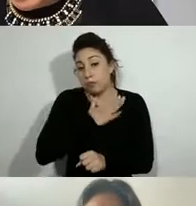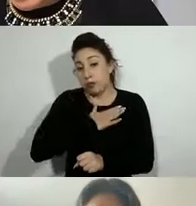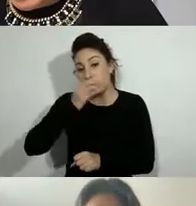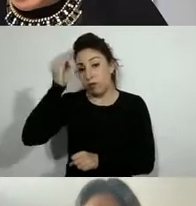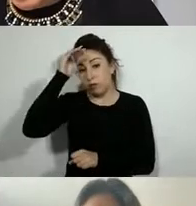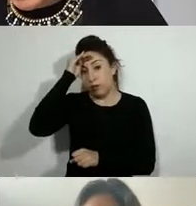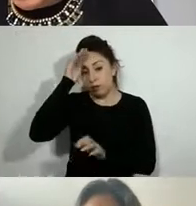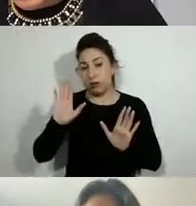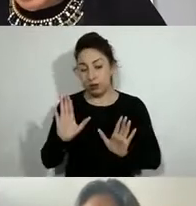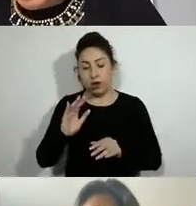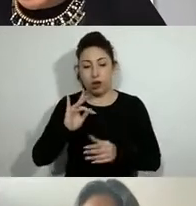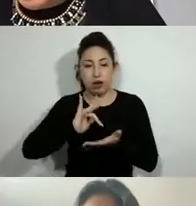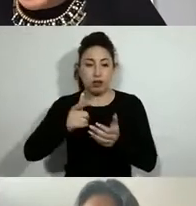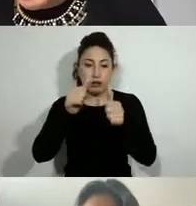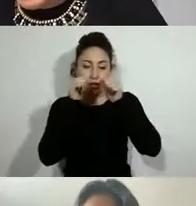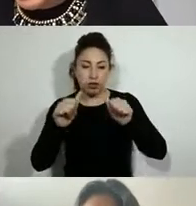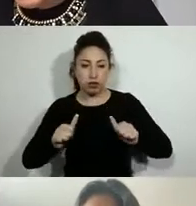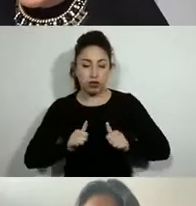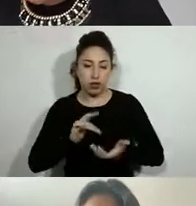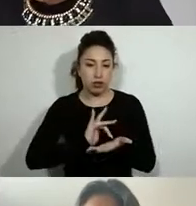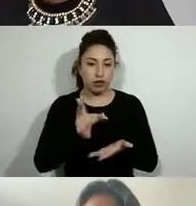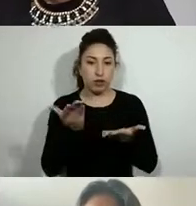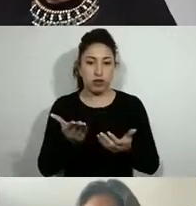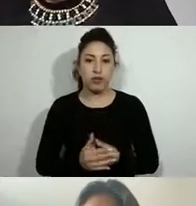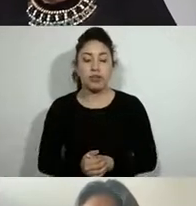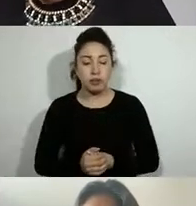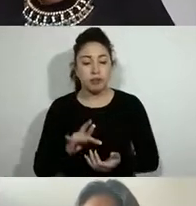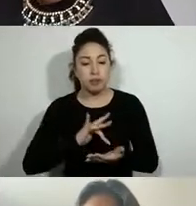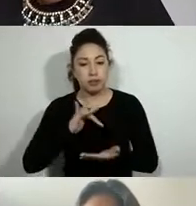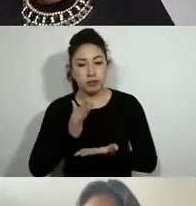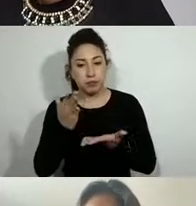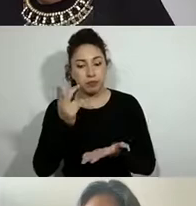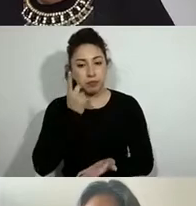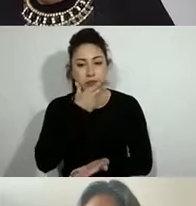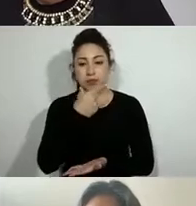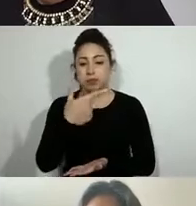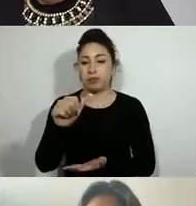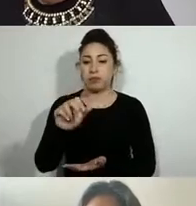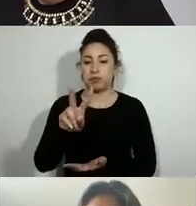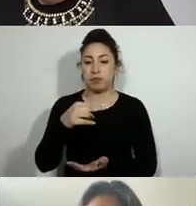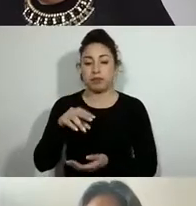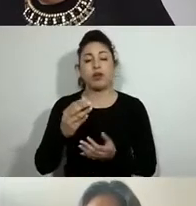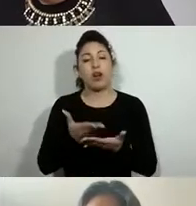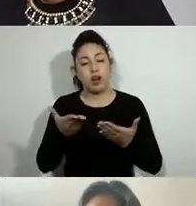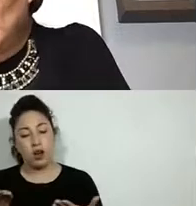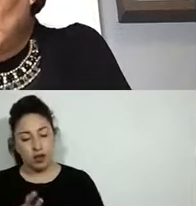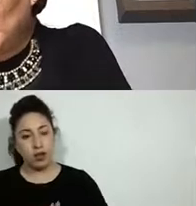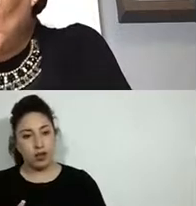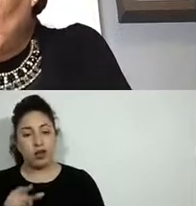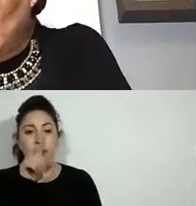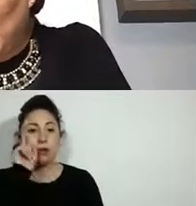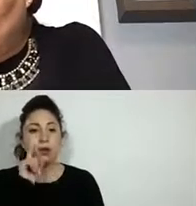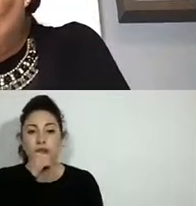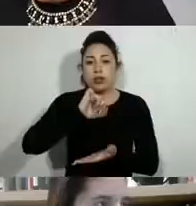por su atención y por la oportunidad. Gracias, diputado Gaviño. Entonces, ahora sí le solicito a la